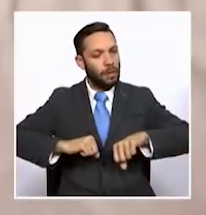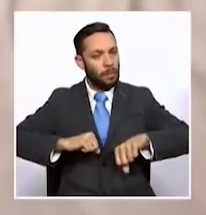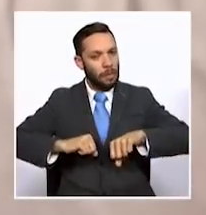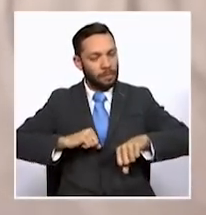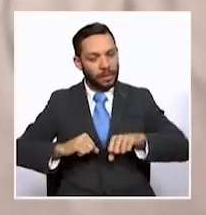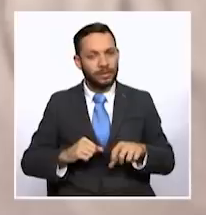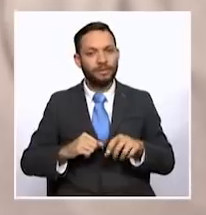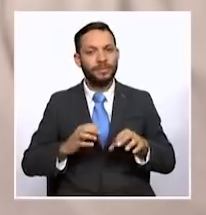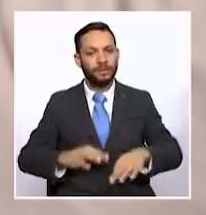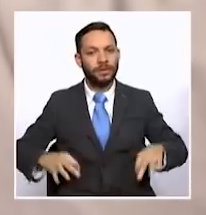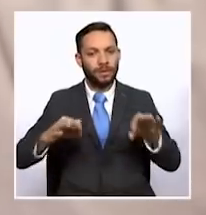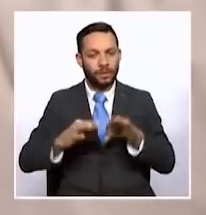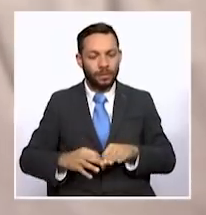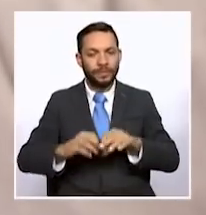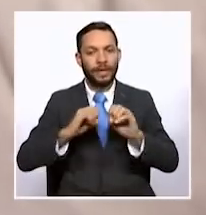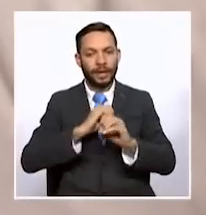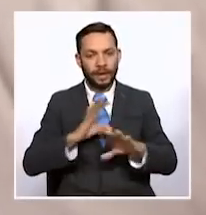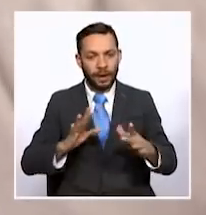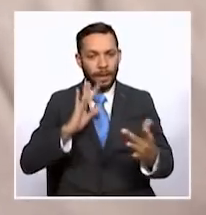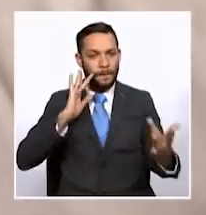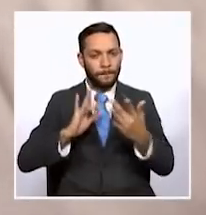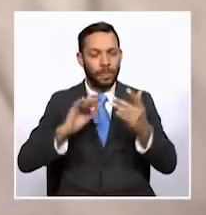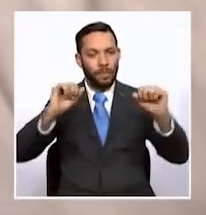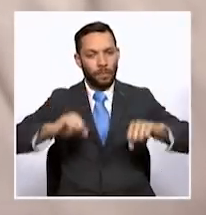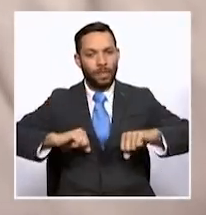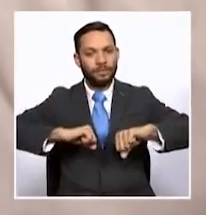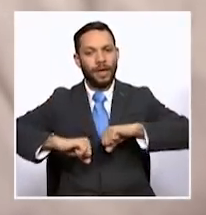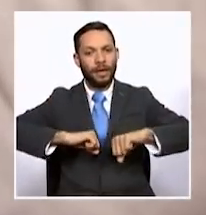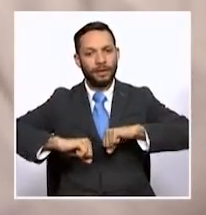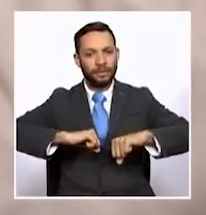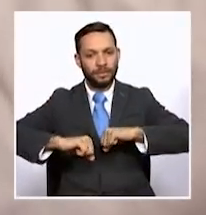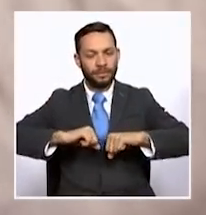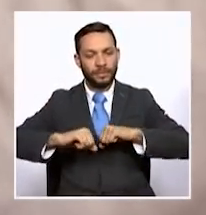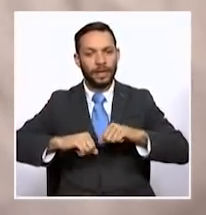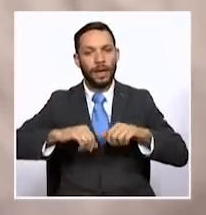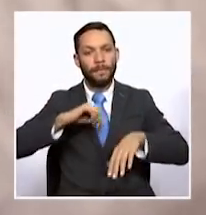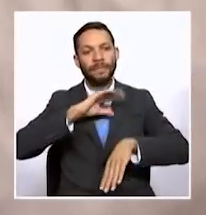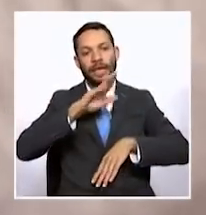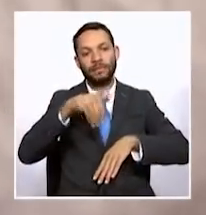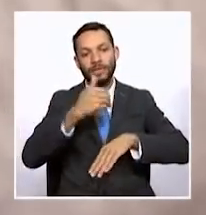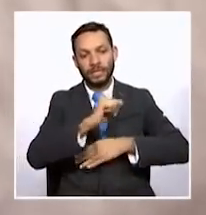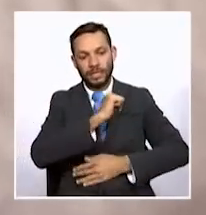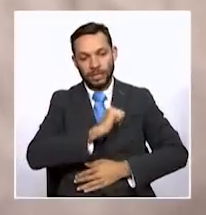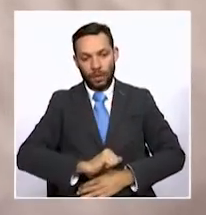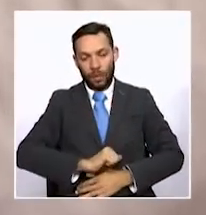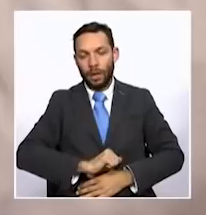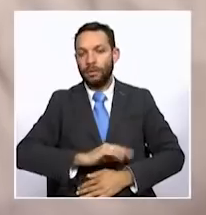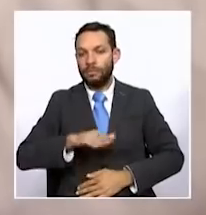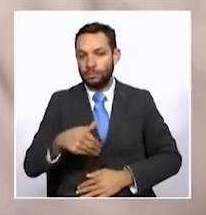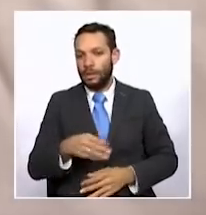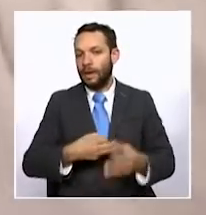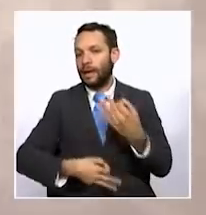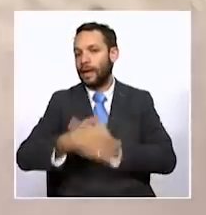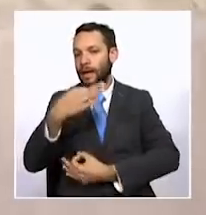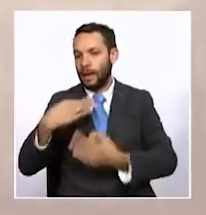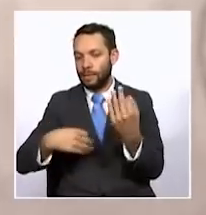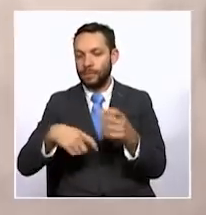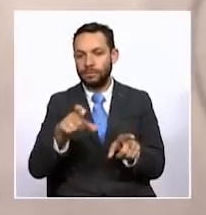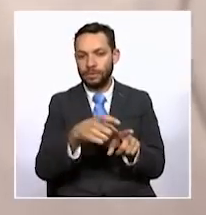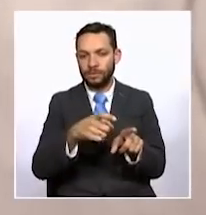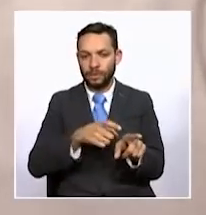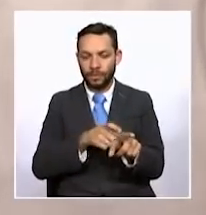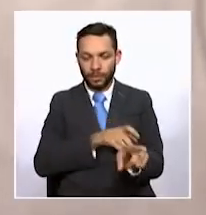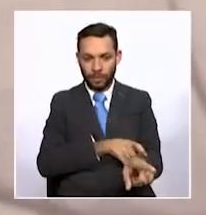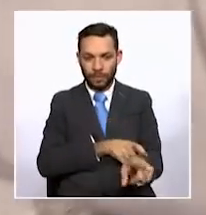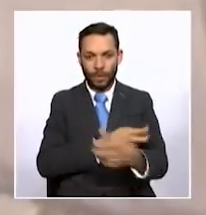es la que nos da la articulación y la movilidad de la cadera posterior a la cirugía. O sea, básicamente este es el cambio total de cadera, es cambiar el